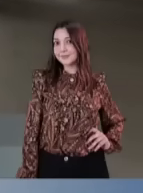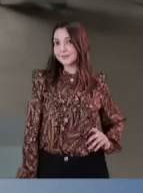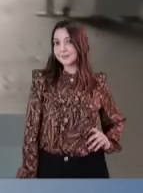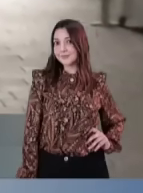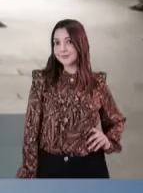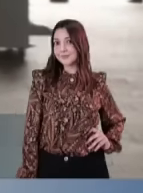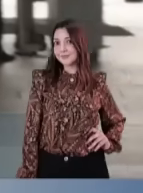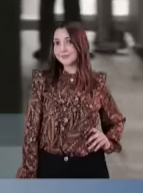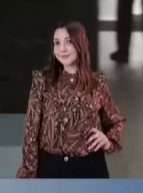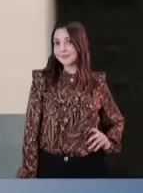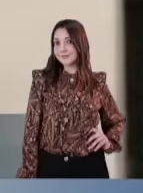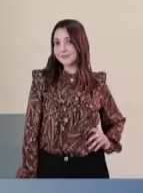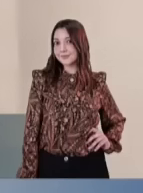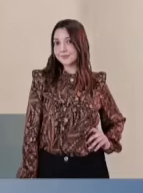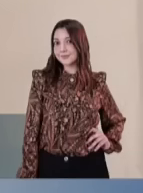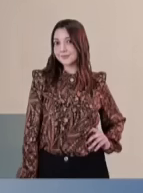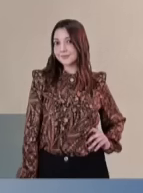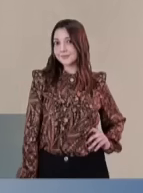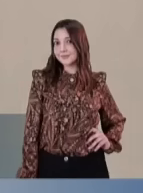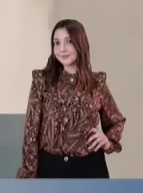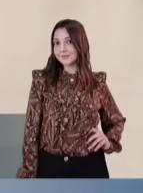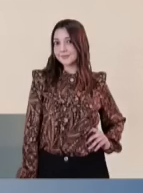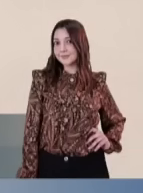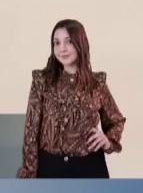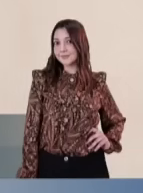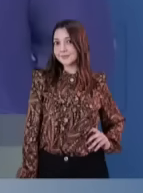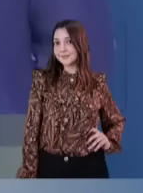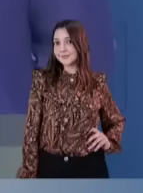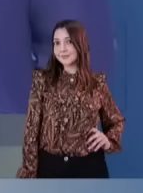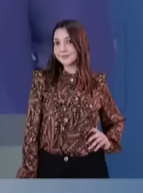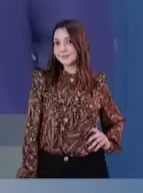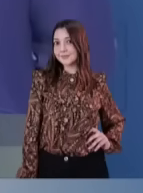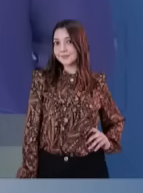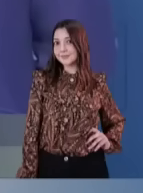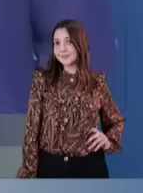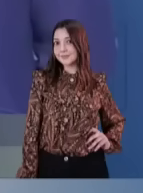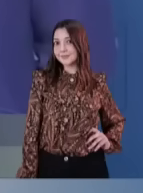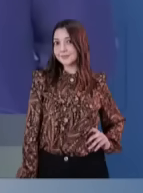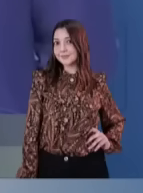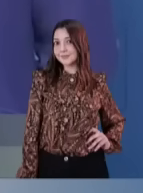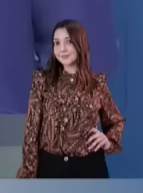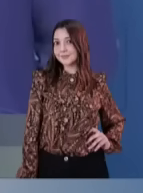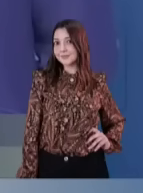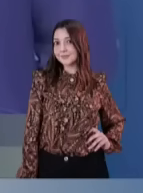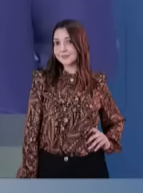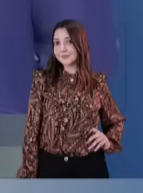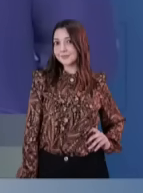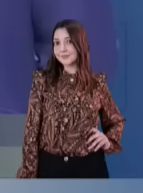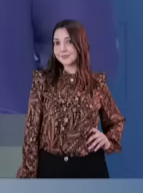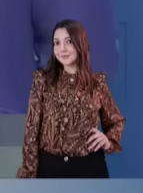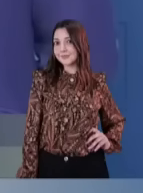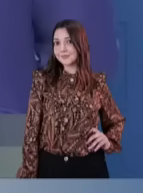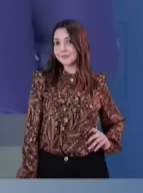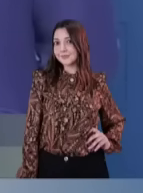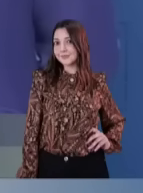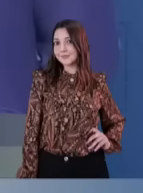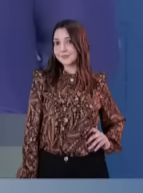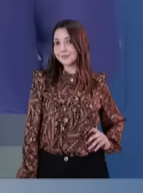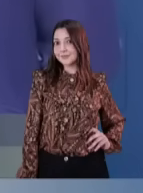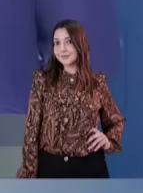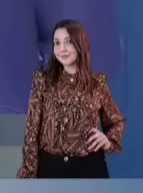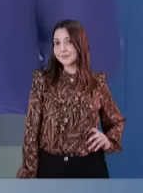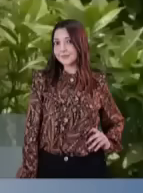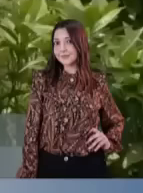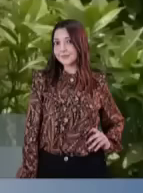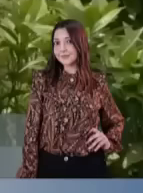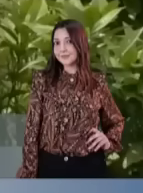el oficialismo? En el Frente Amplio, la diputada de la bancada Frente Amplista, Mercedes Bulnes, omitió referirse al tema, asegurando